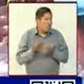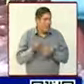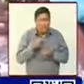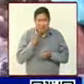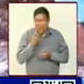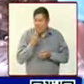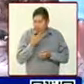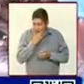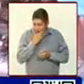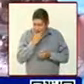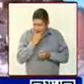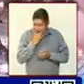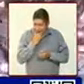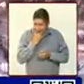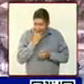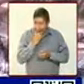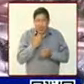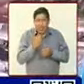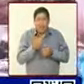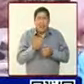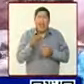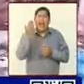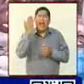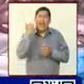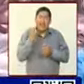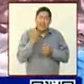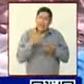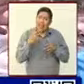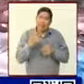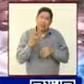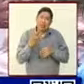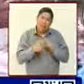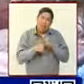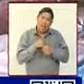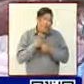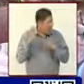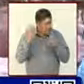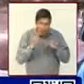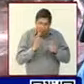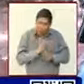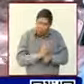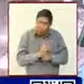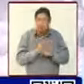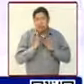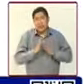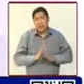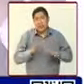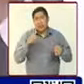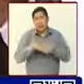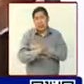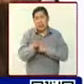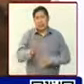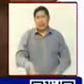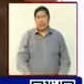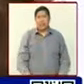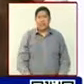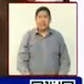podría decirle, de jardín, guardería, entonces él ya sabe ya, así que él tranquilo yo creo que va a entrar.